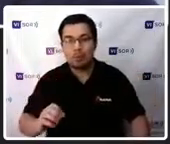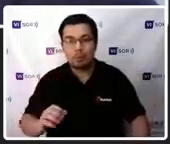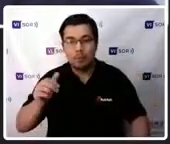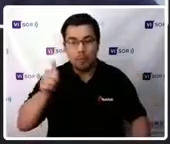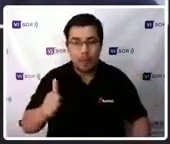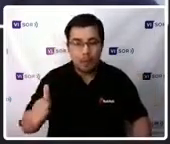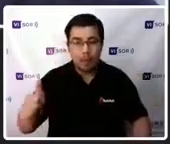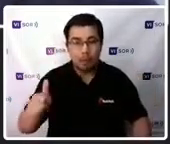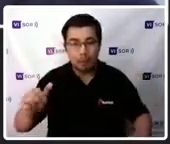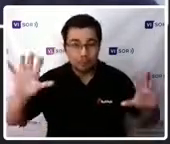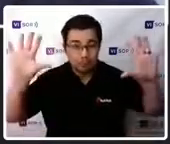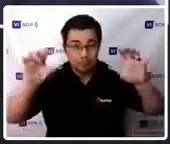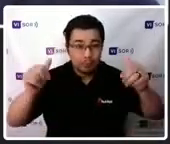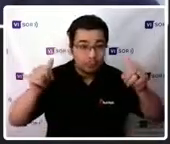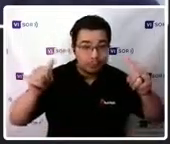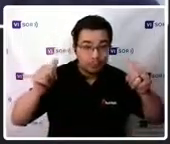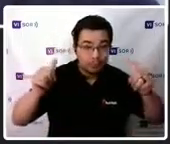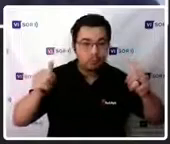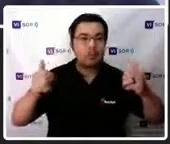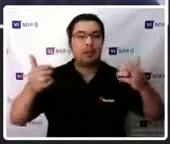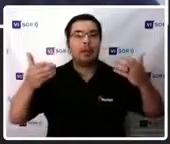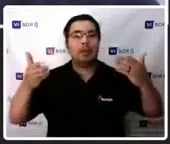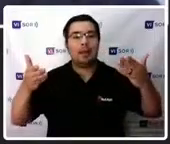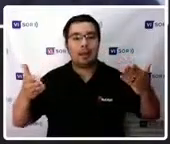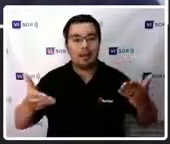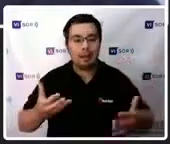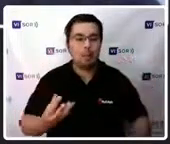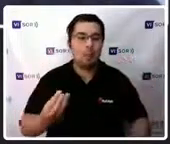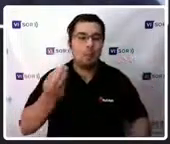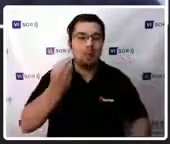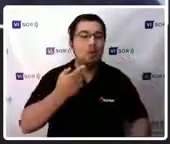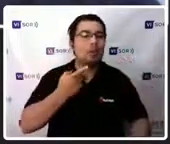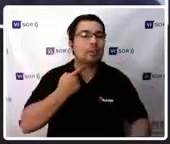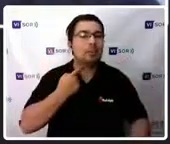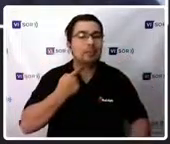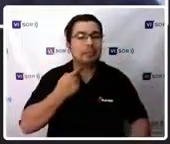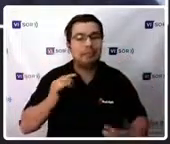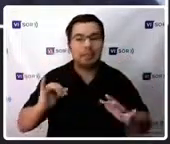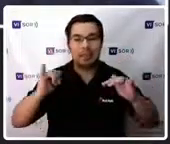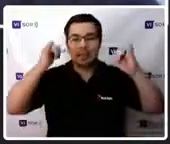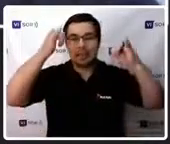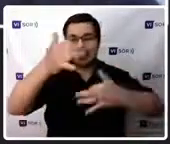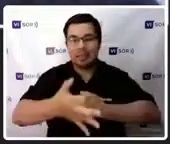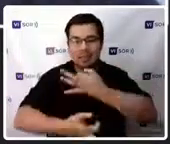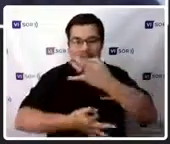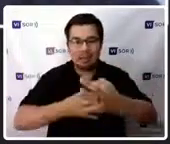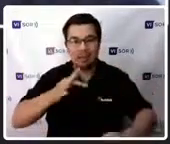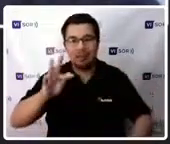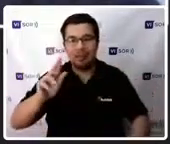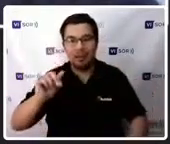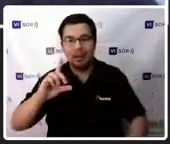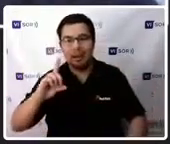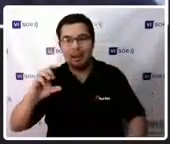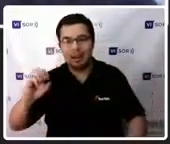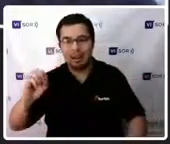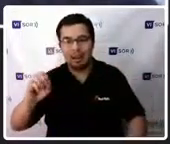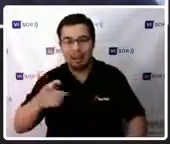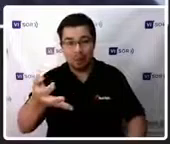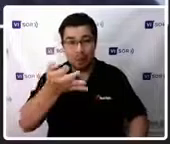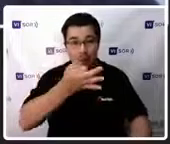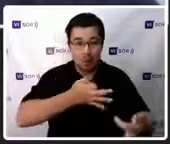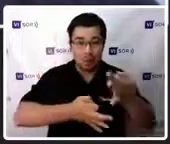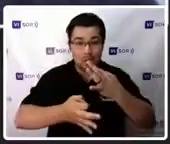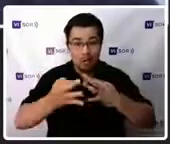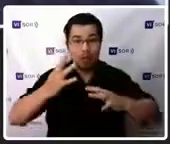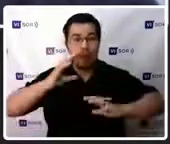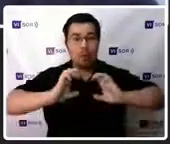Aquí estamos, pues muy Aquí estamos. interesante y muy entretenido lo que nos comentó el Fernando, que lo decías tú también, Juan, es una industria que es